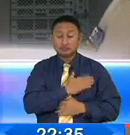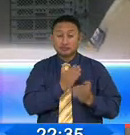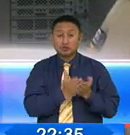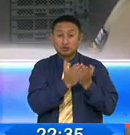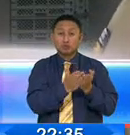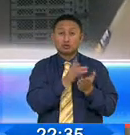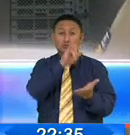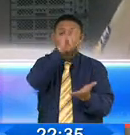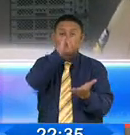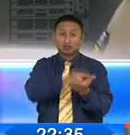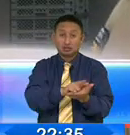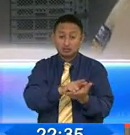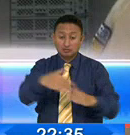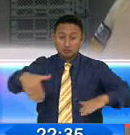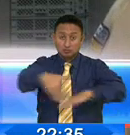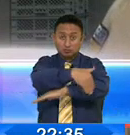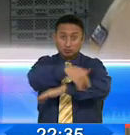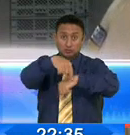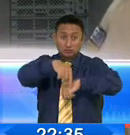aeropuertos, nuestras vías para